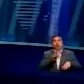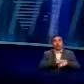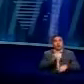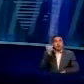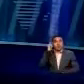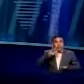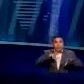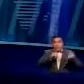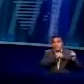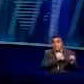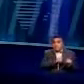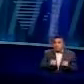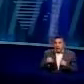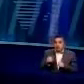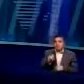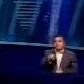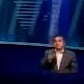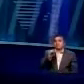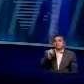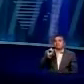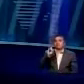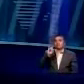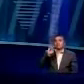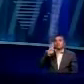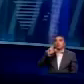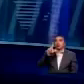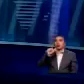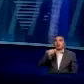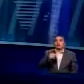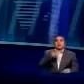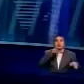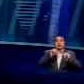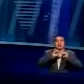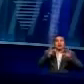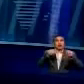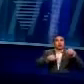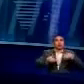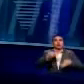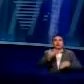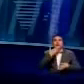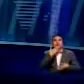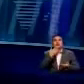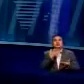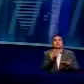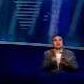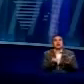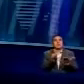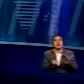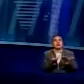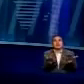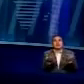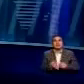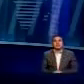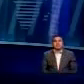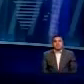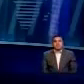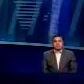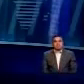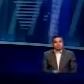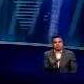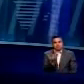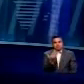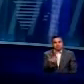de delincuencia organizada. Fabiola Santana nos explica desde la Corte Nacional de Justicia en qué consiste esa figura.